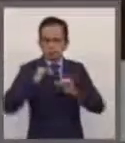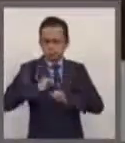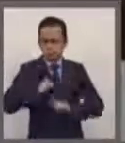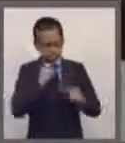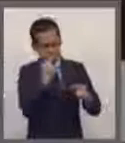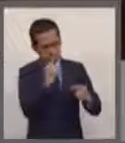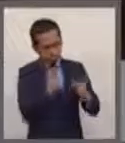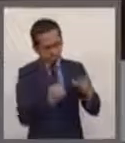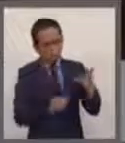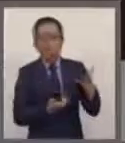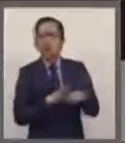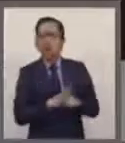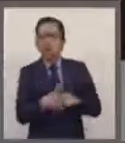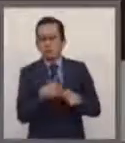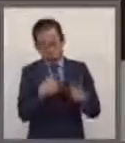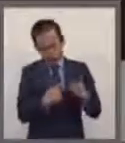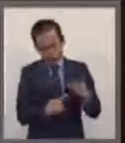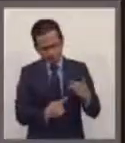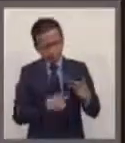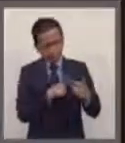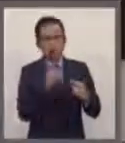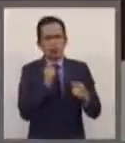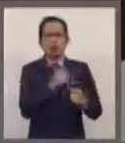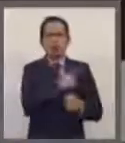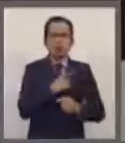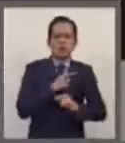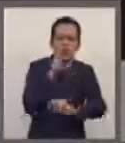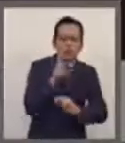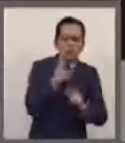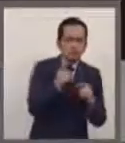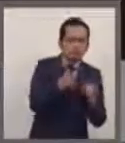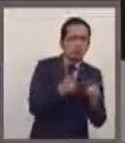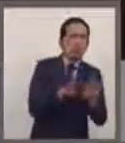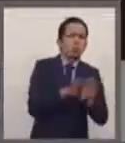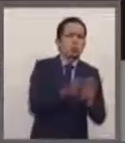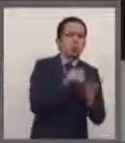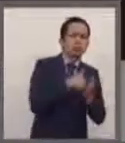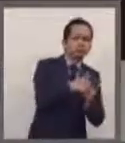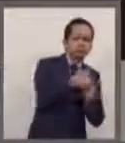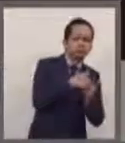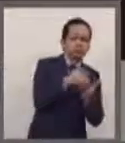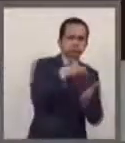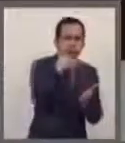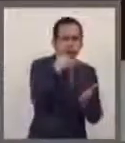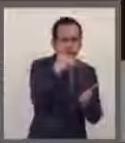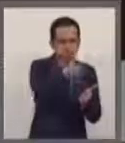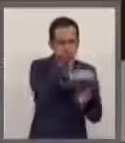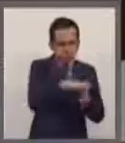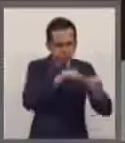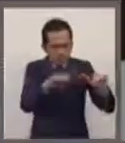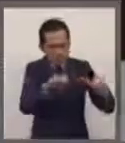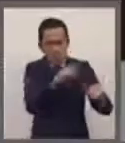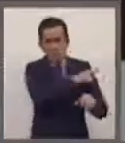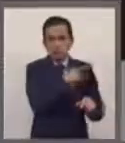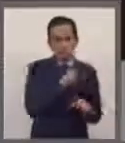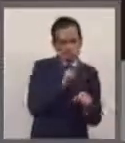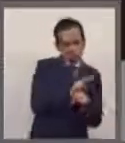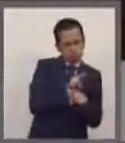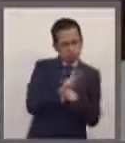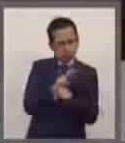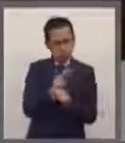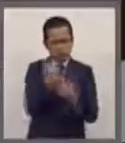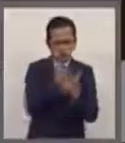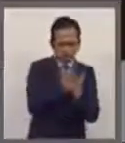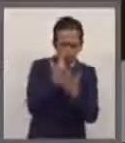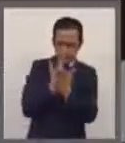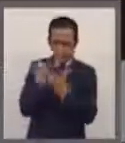es la de integrar la información estadística y llevar el control de los vertimientos realizados en las zonas marinas mexicanas,